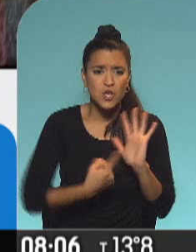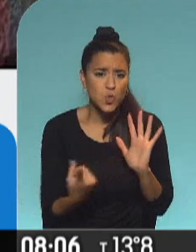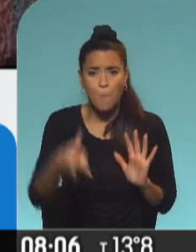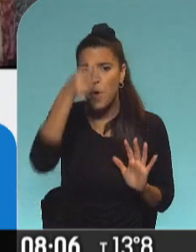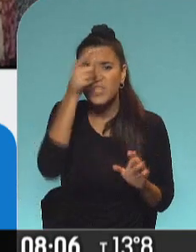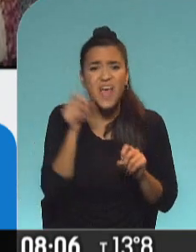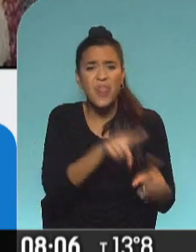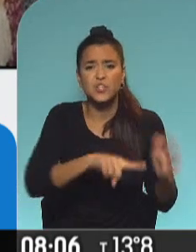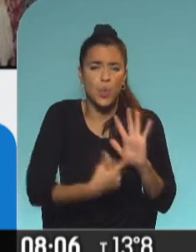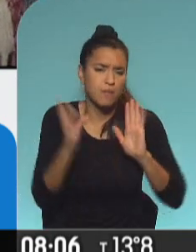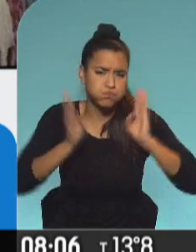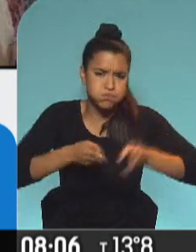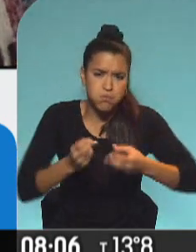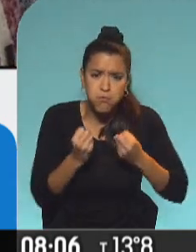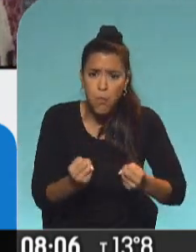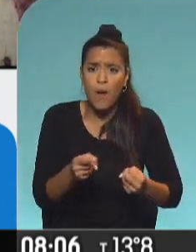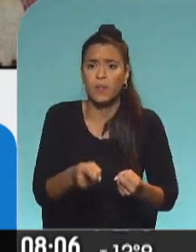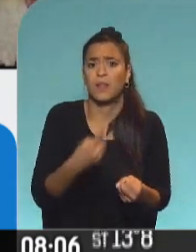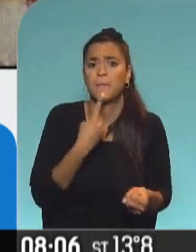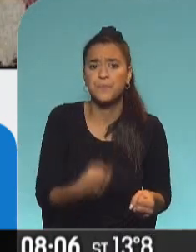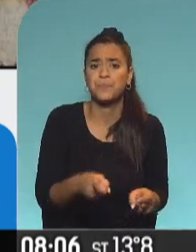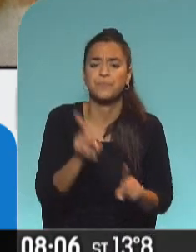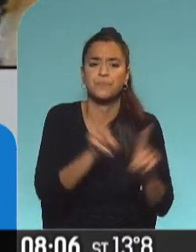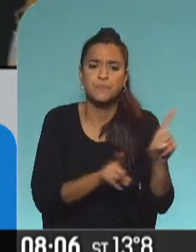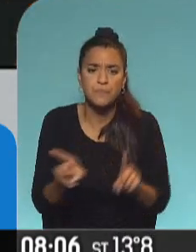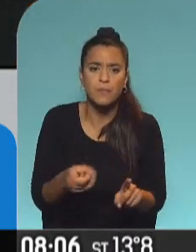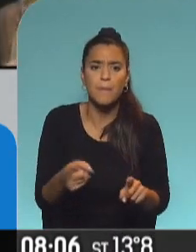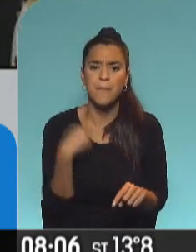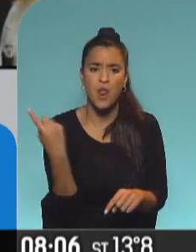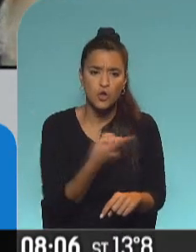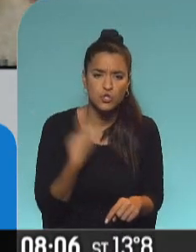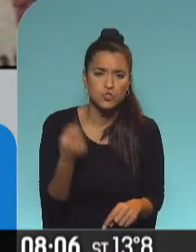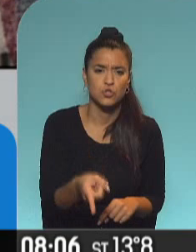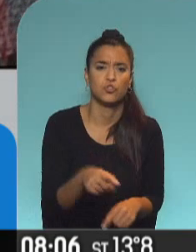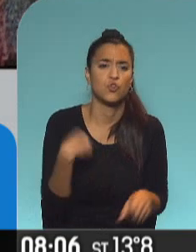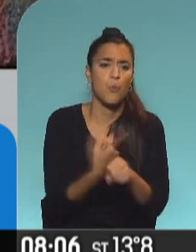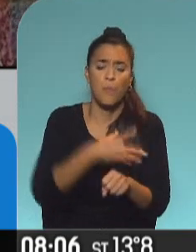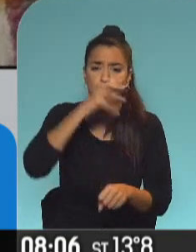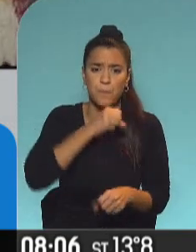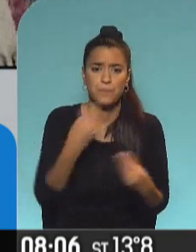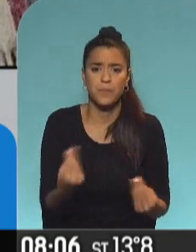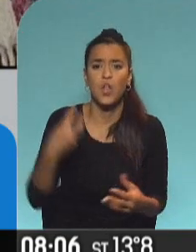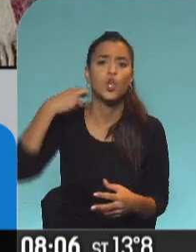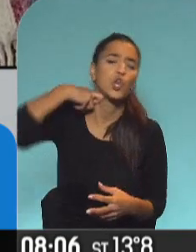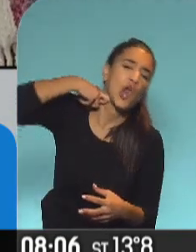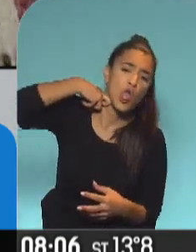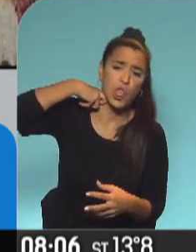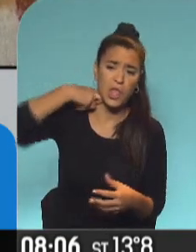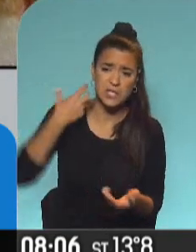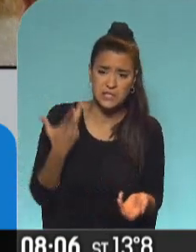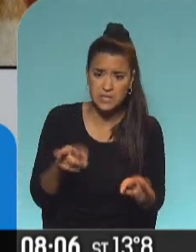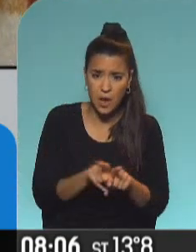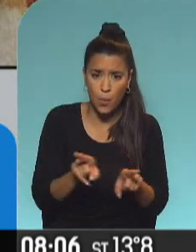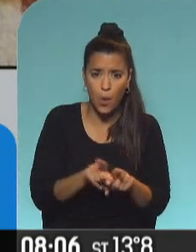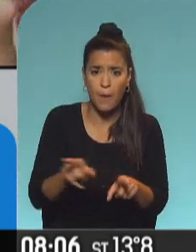la policía de la Ciudad de Buenos Aires, con prácticas que inclusive son para nosotros absolutamente inaceptables, como la famosa rodilla al cuello